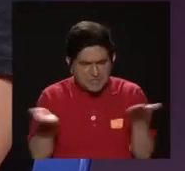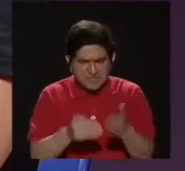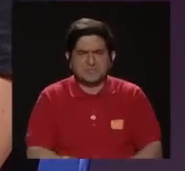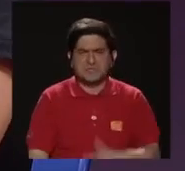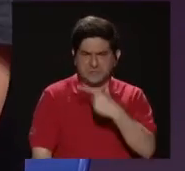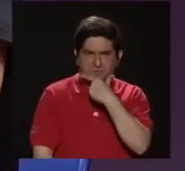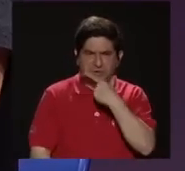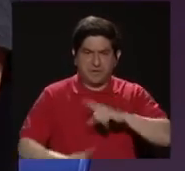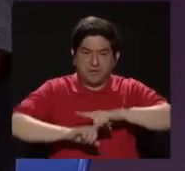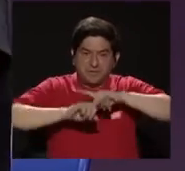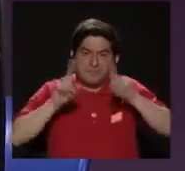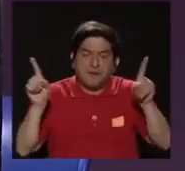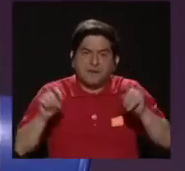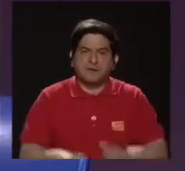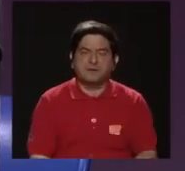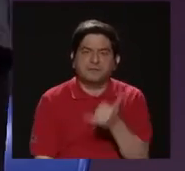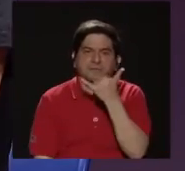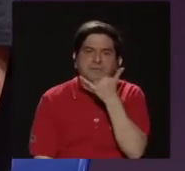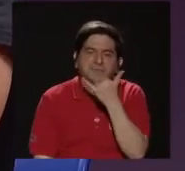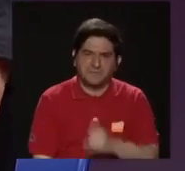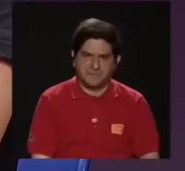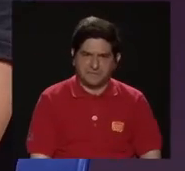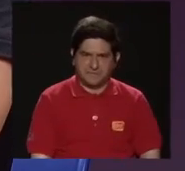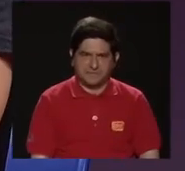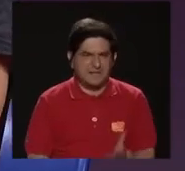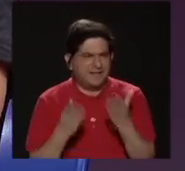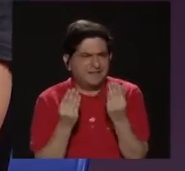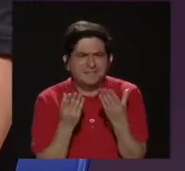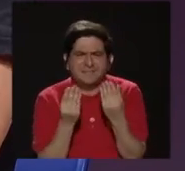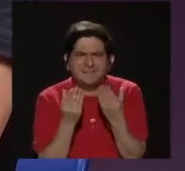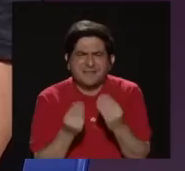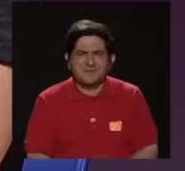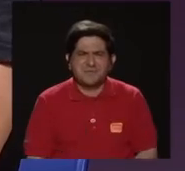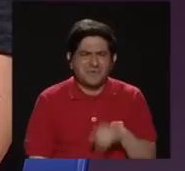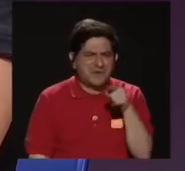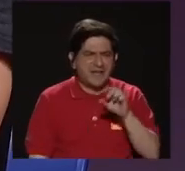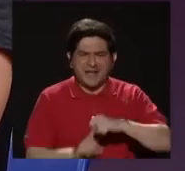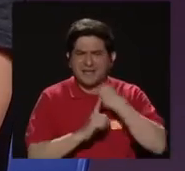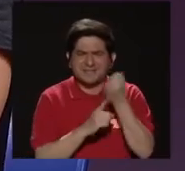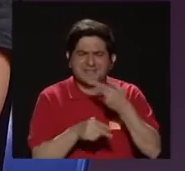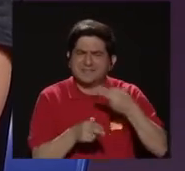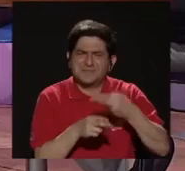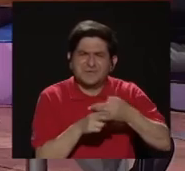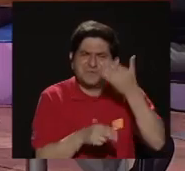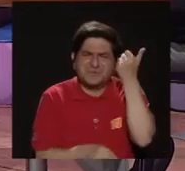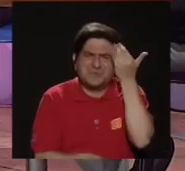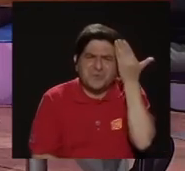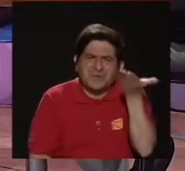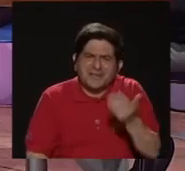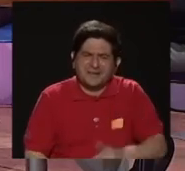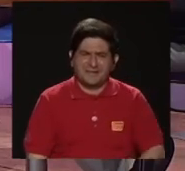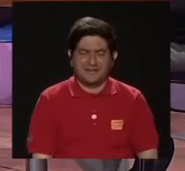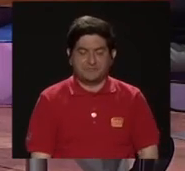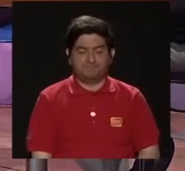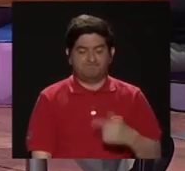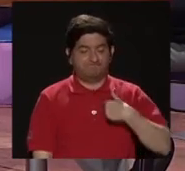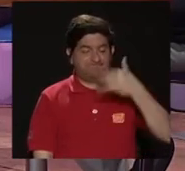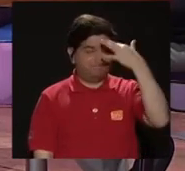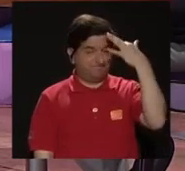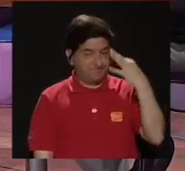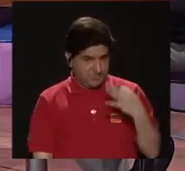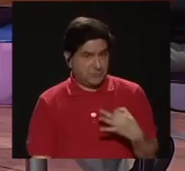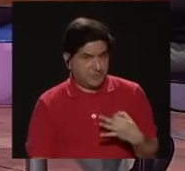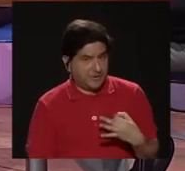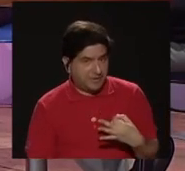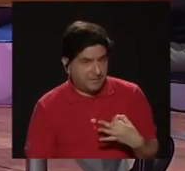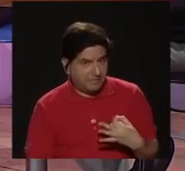se dice aquí, pero ¿qué pasa? ¿Por qué hay tanto miedo también en ponerle nombre a las cosas? Bueno, yo creo